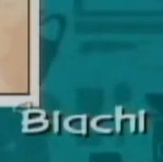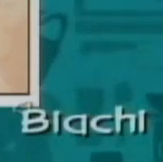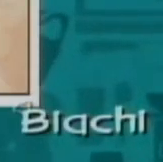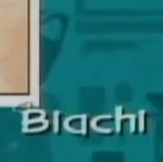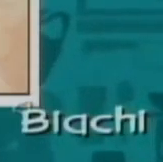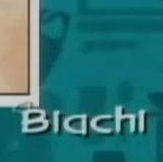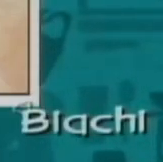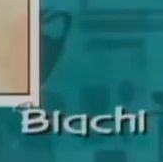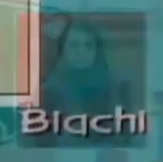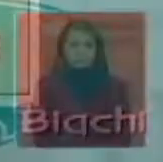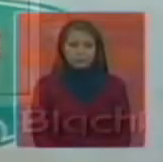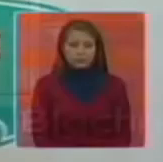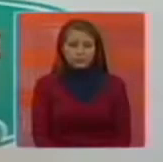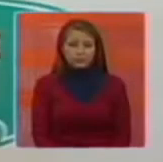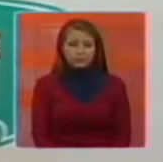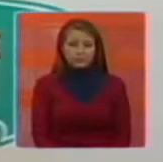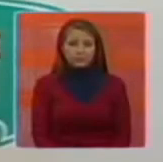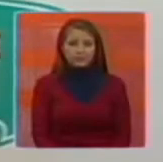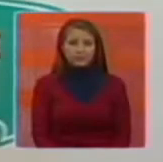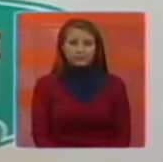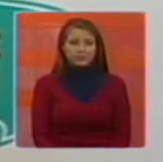mares. Suave aroma de una flor.